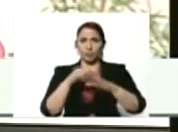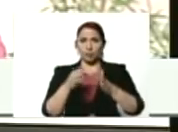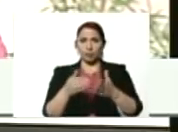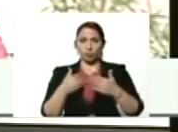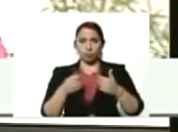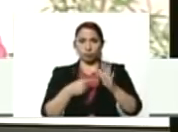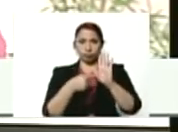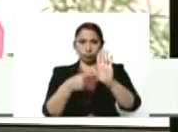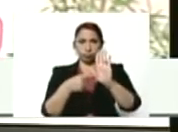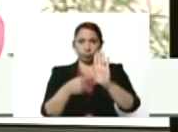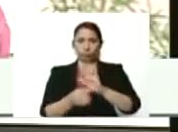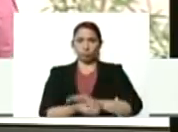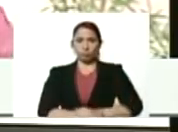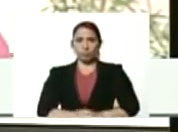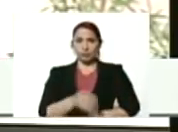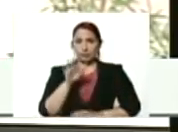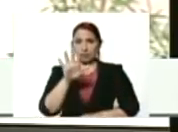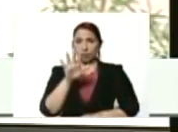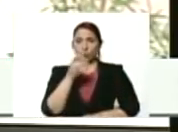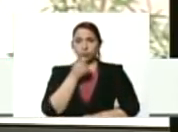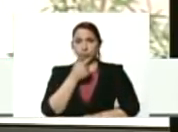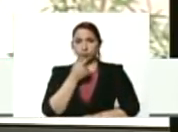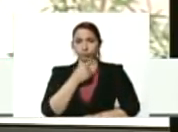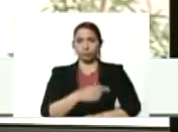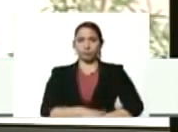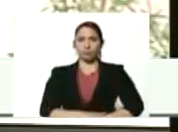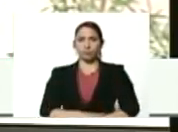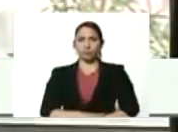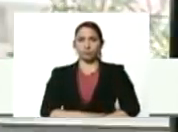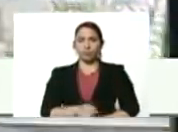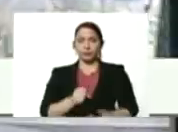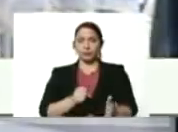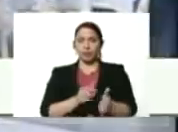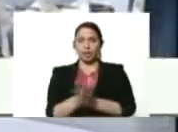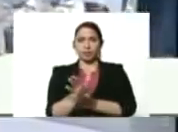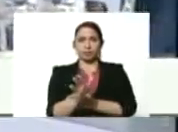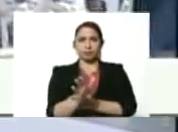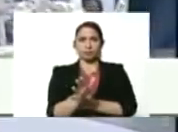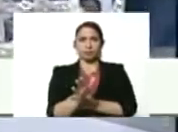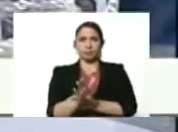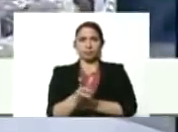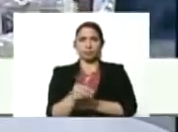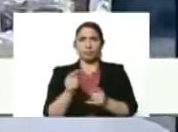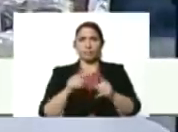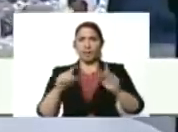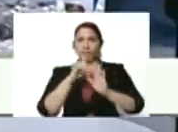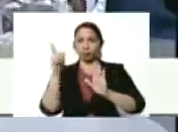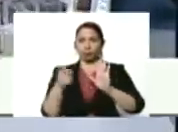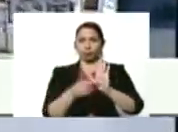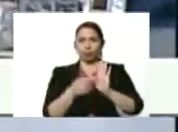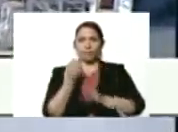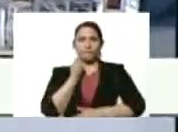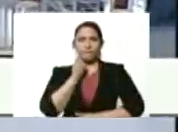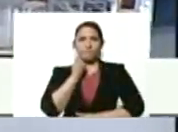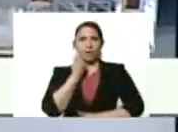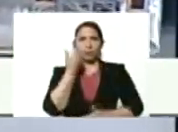mostrar. 5 tratamientos gratuitos para todos los enfermos,